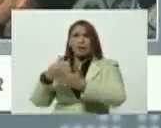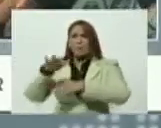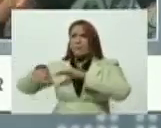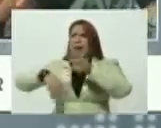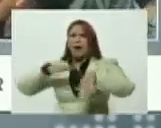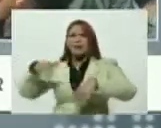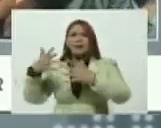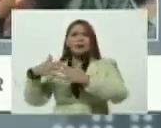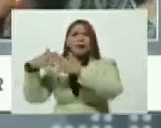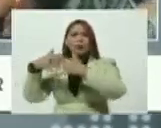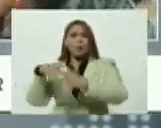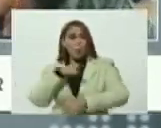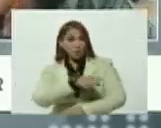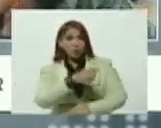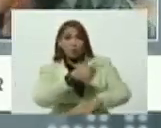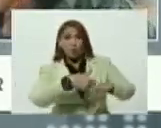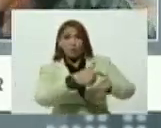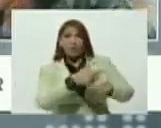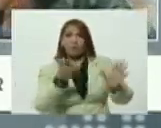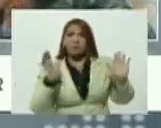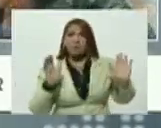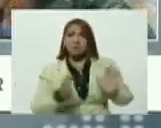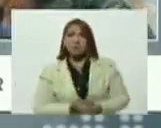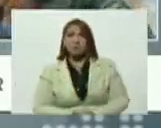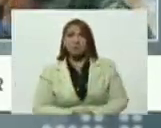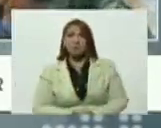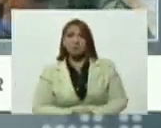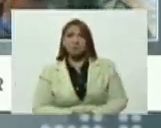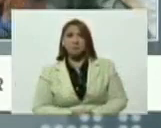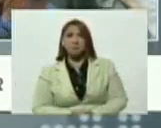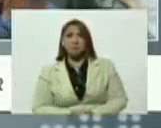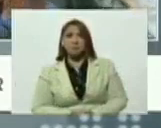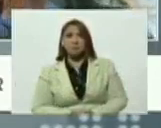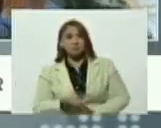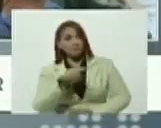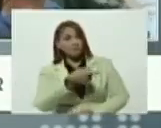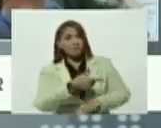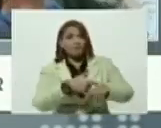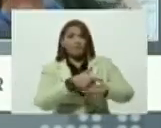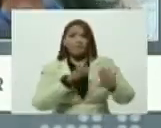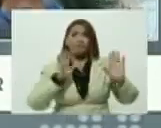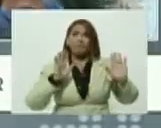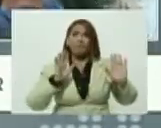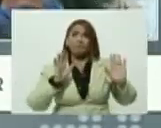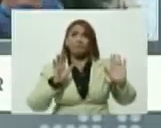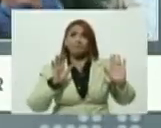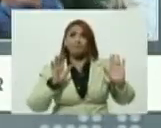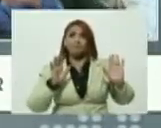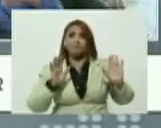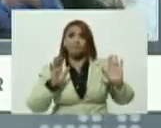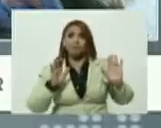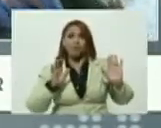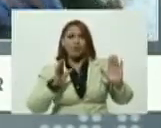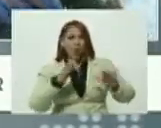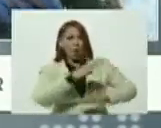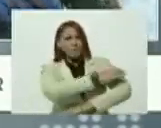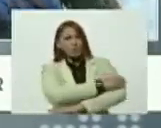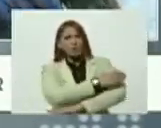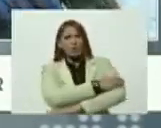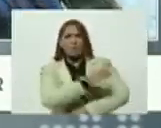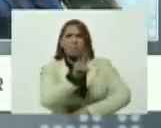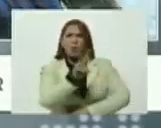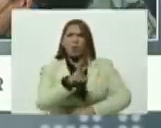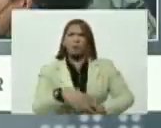Esos son los gobernadores, esos son los restos de la oposición